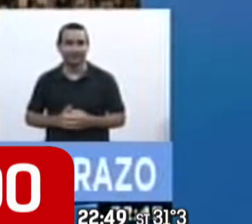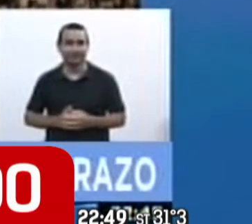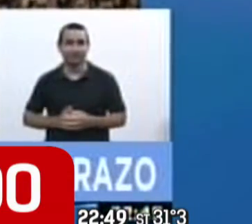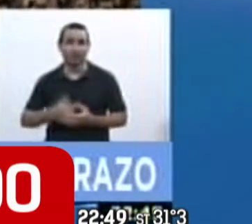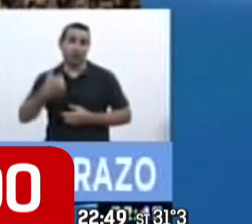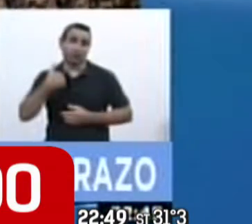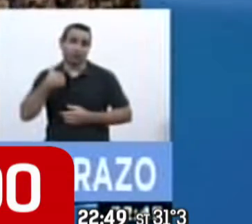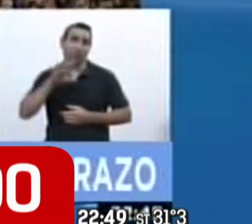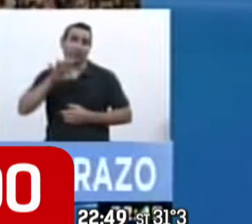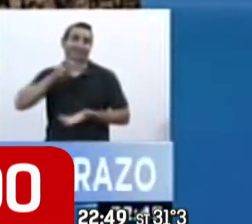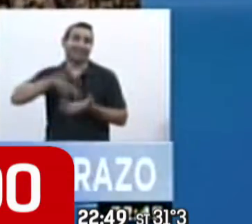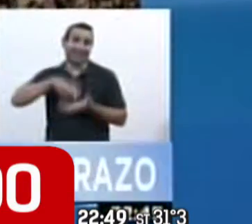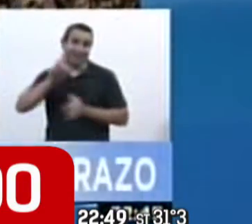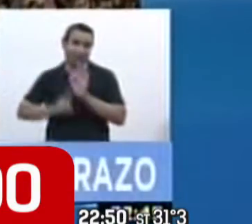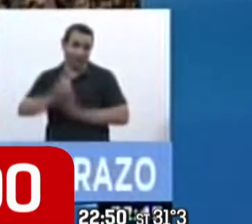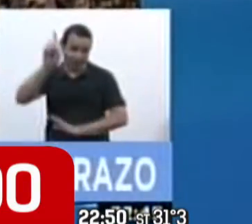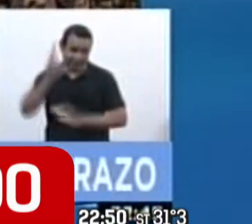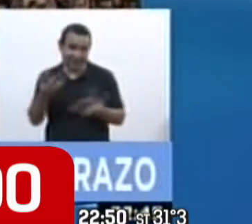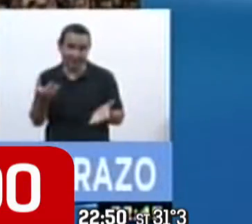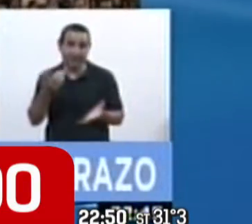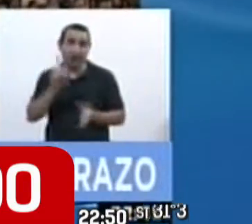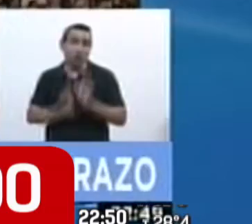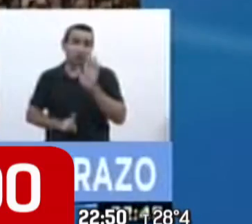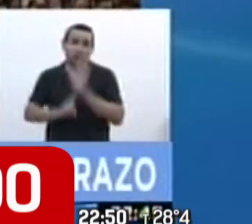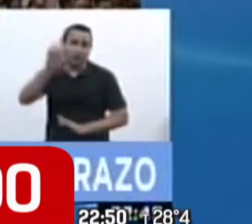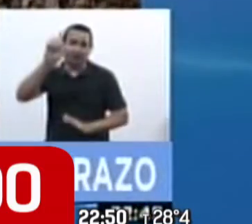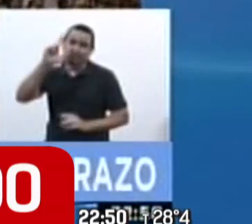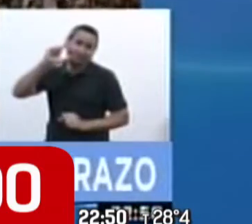norte, de la provincia de Salta, el norte más